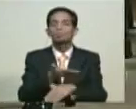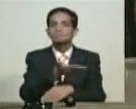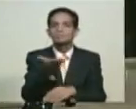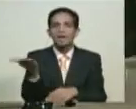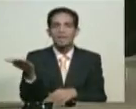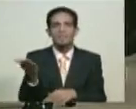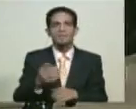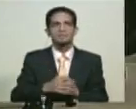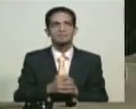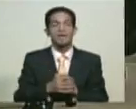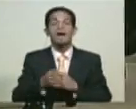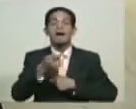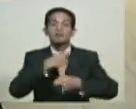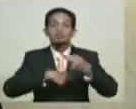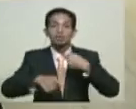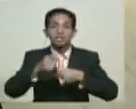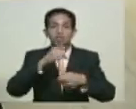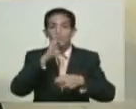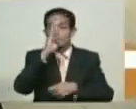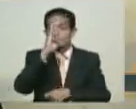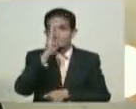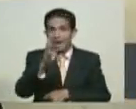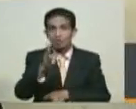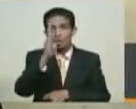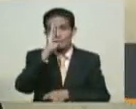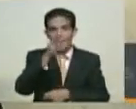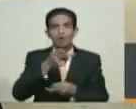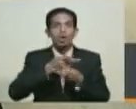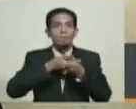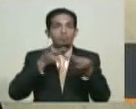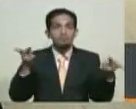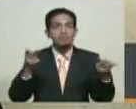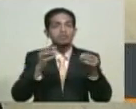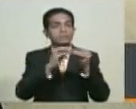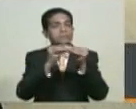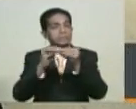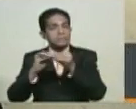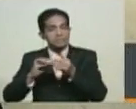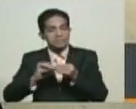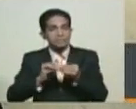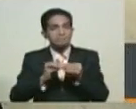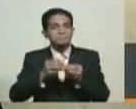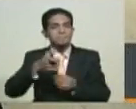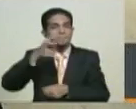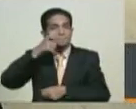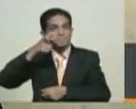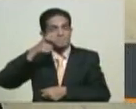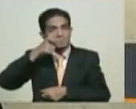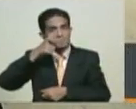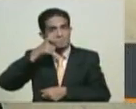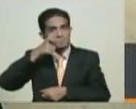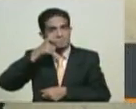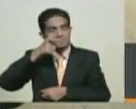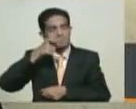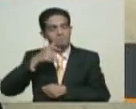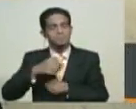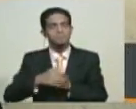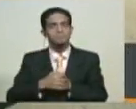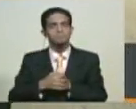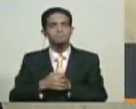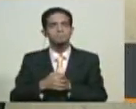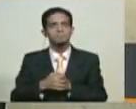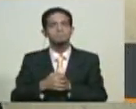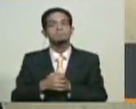superintendencia, asociación bancaria, banca pública, a corregir eso, a meterle la lupa. Es un tema que hay que meterle la lupa.